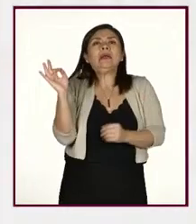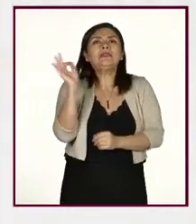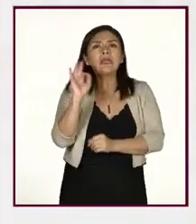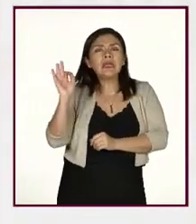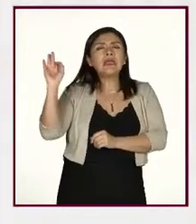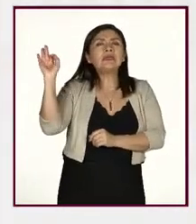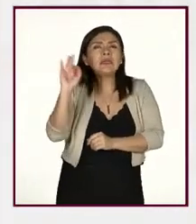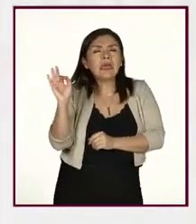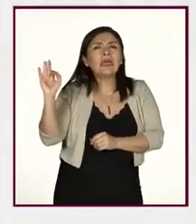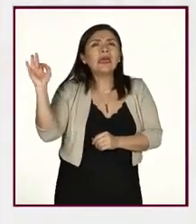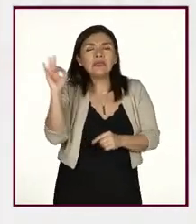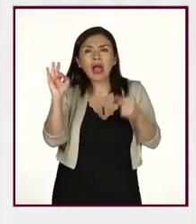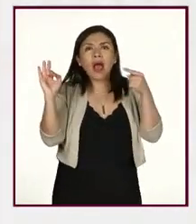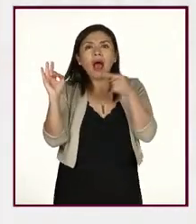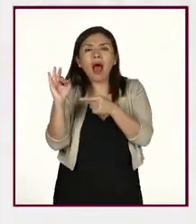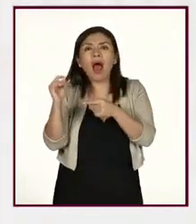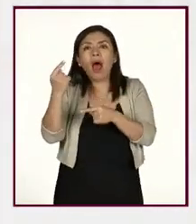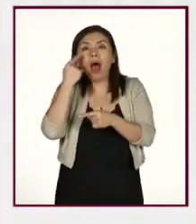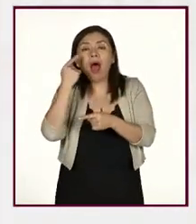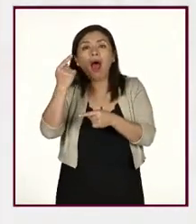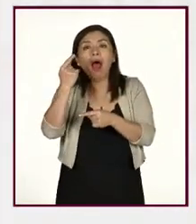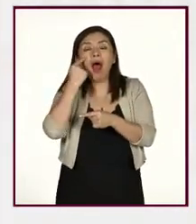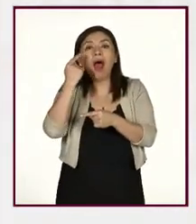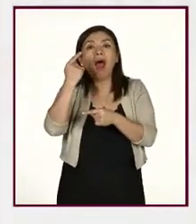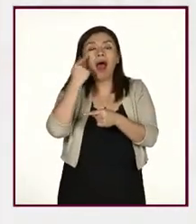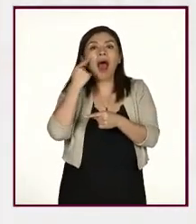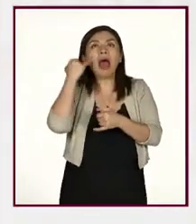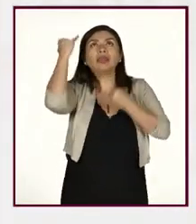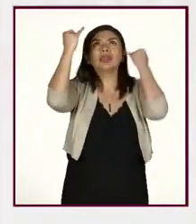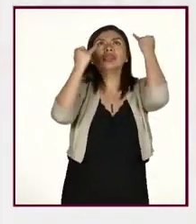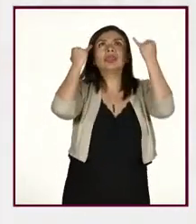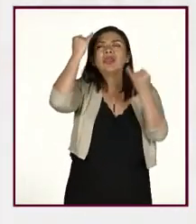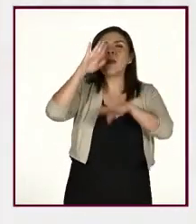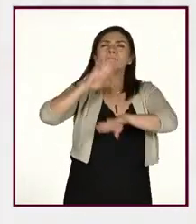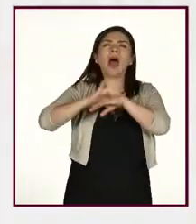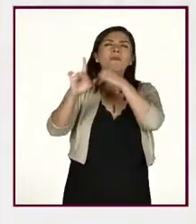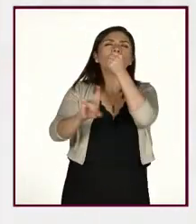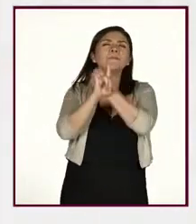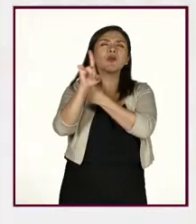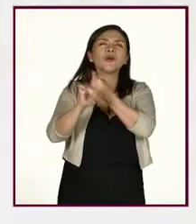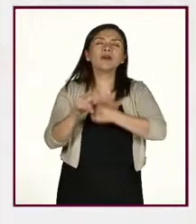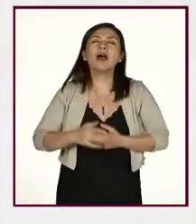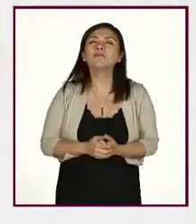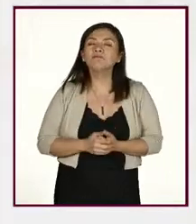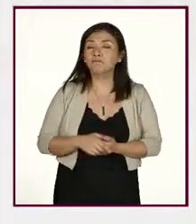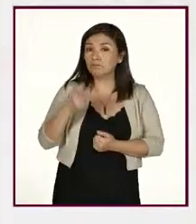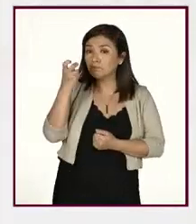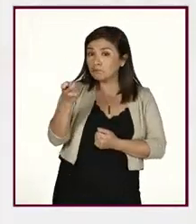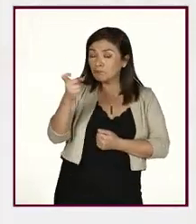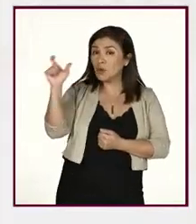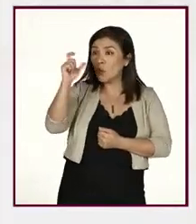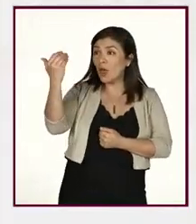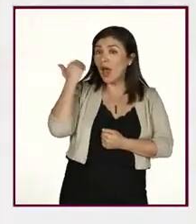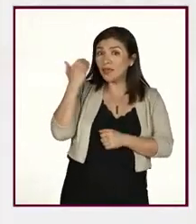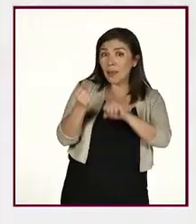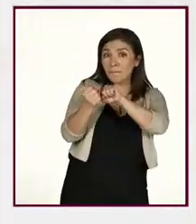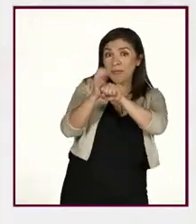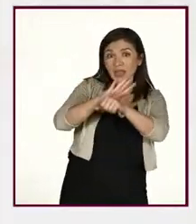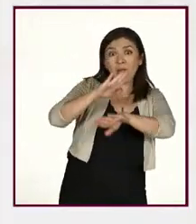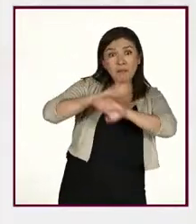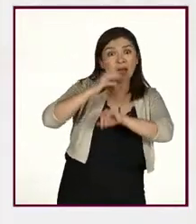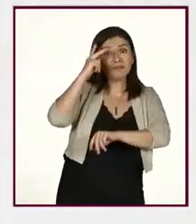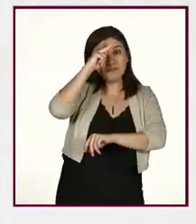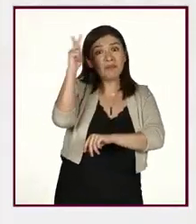escuela? Etcétera. Entonces empiezan a, como tú mencionas, a hacer estos escenarios catastróficos. ¿Se agudizaría en la pandemia, doctor, esto? Sí, se